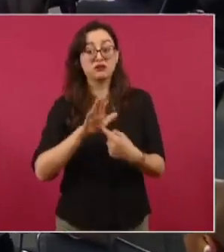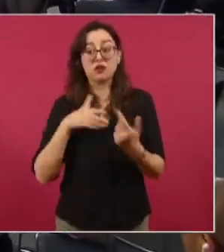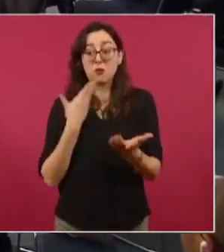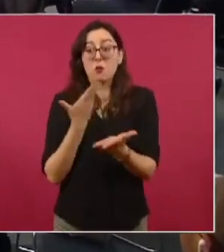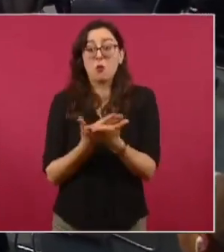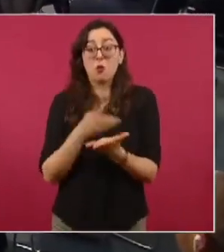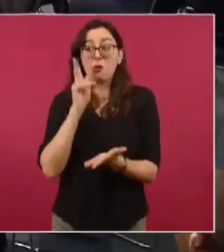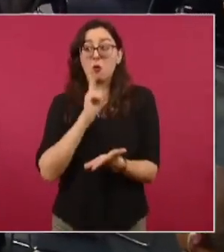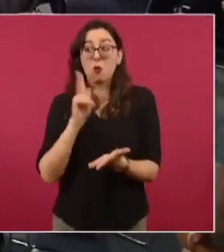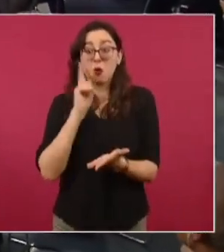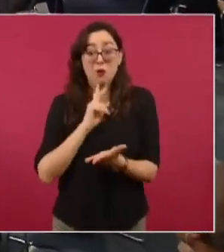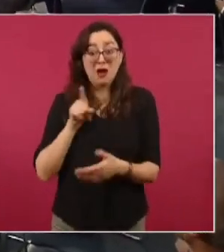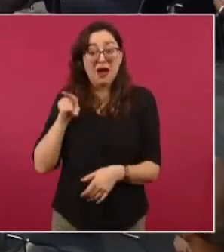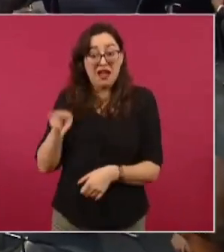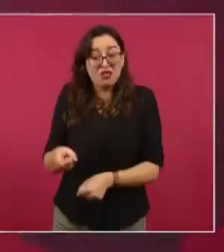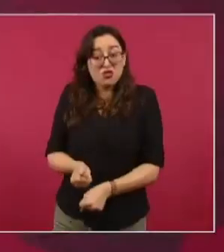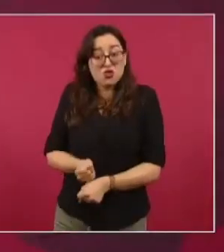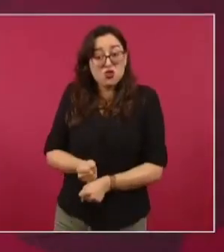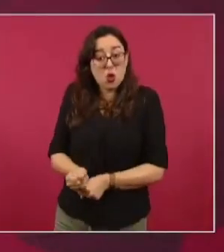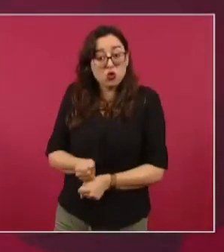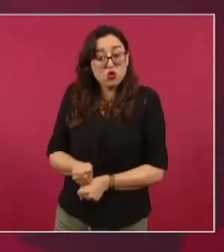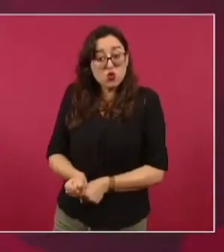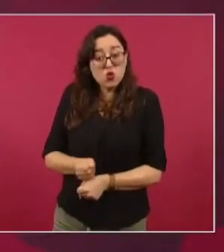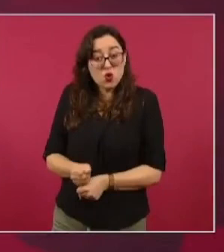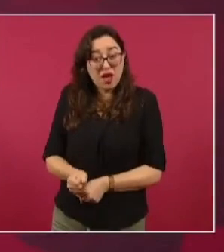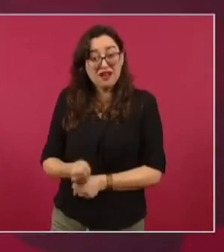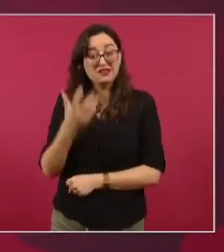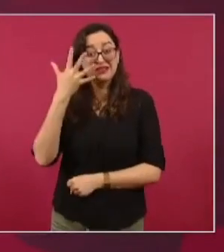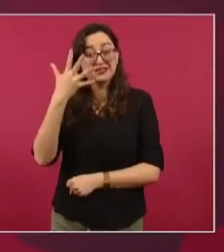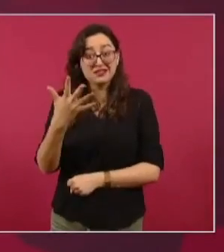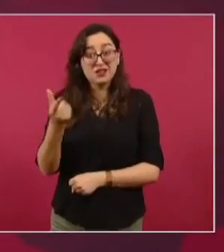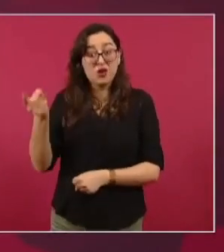sí sí pero